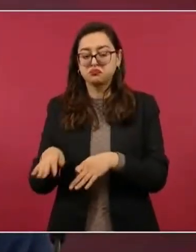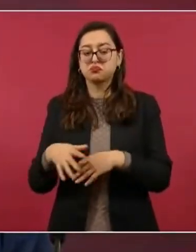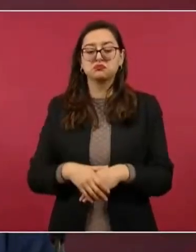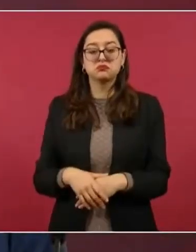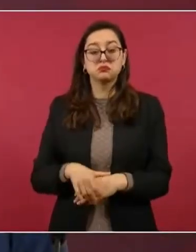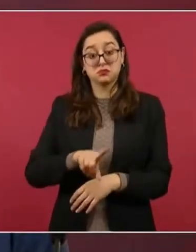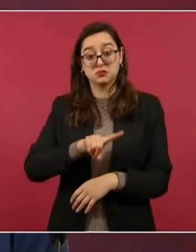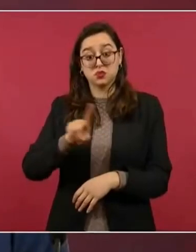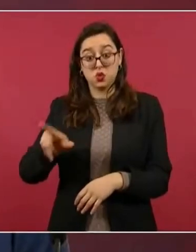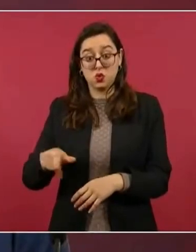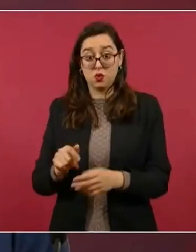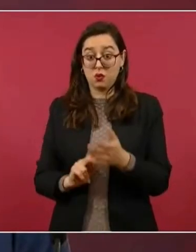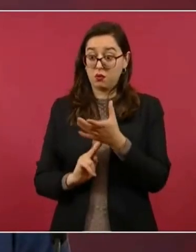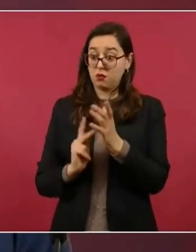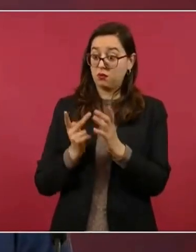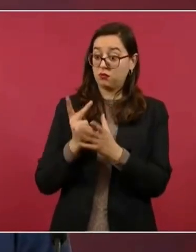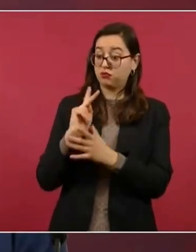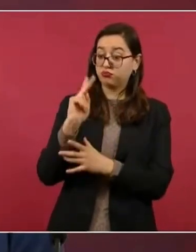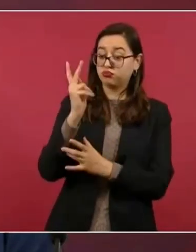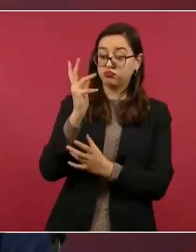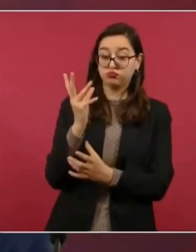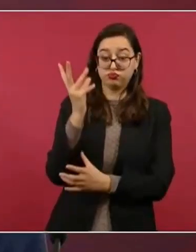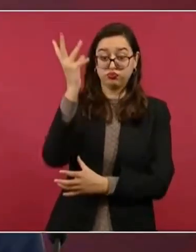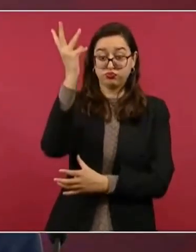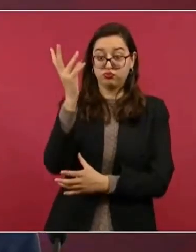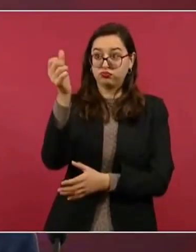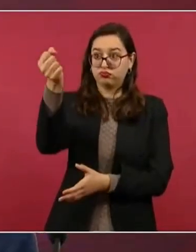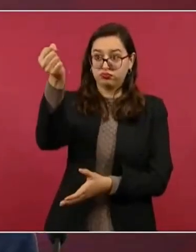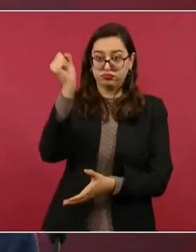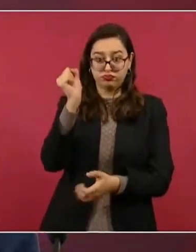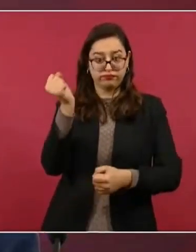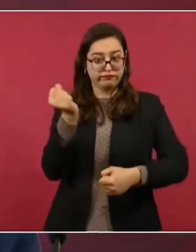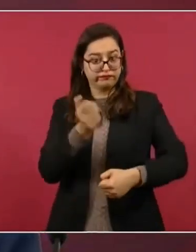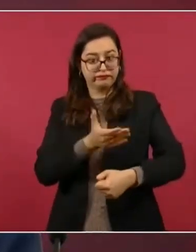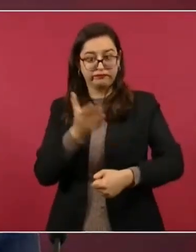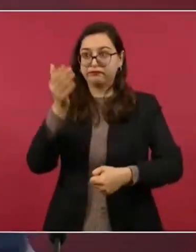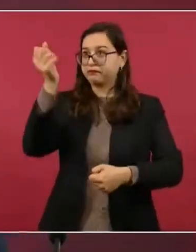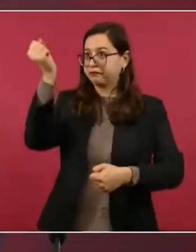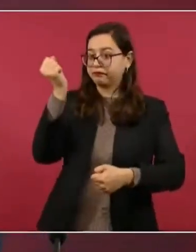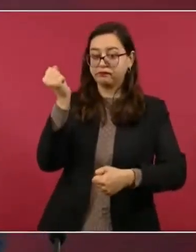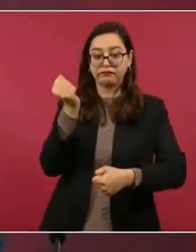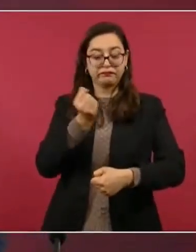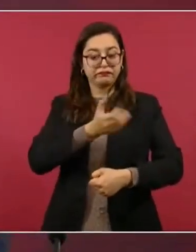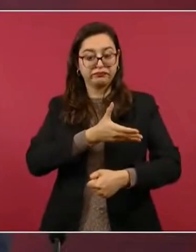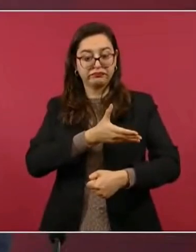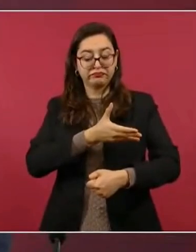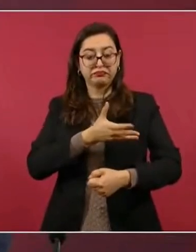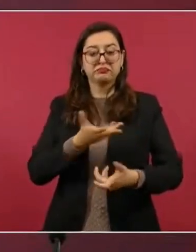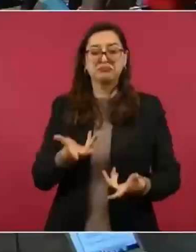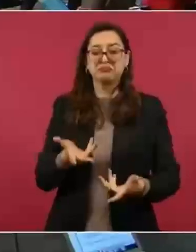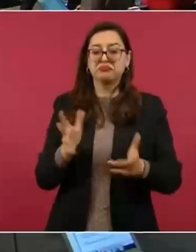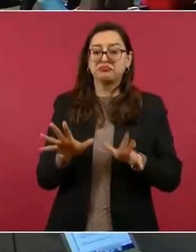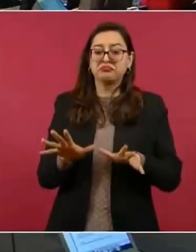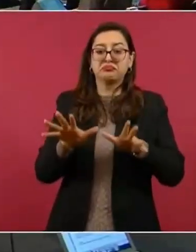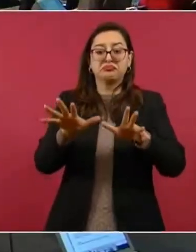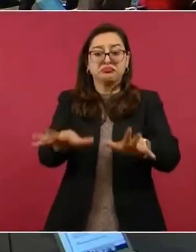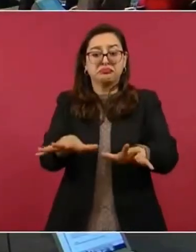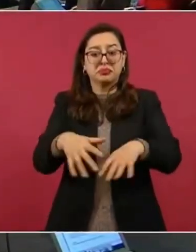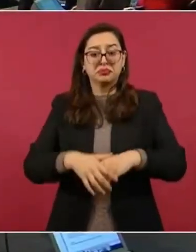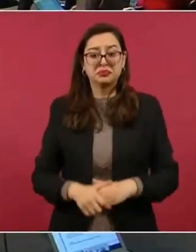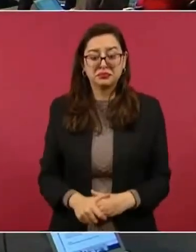cosechaban y dejaban en trojes en el campo su maíz.